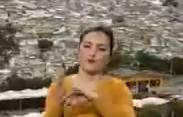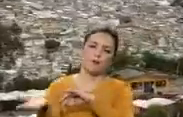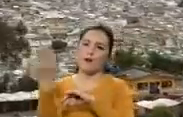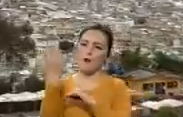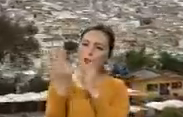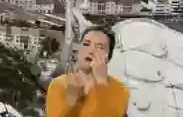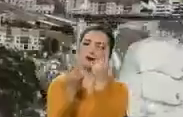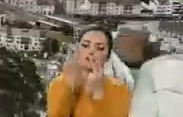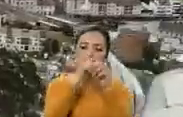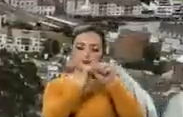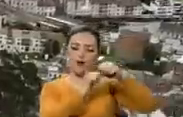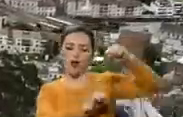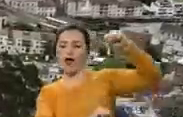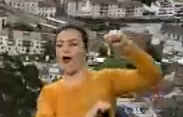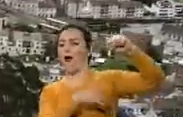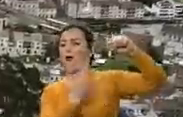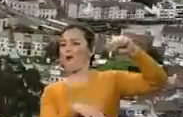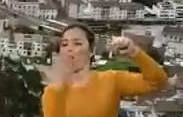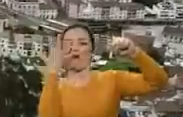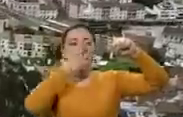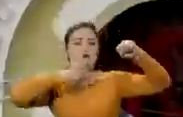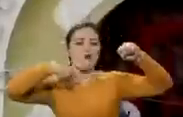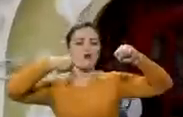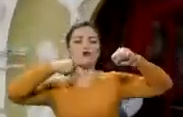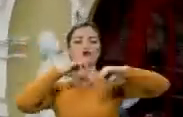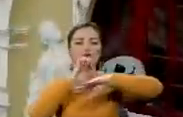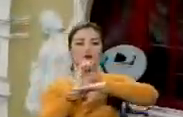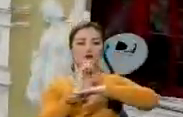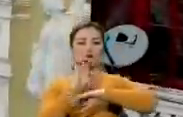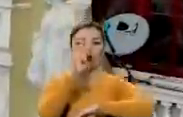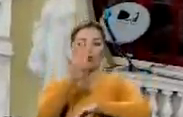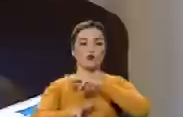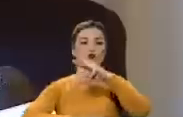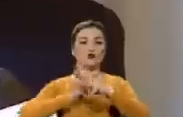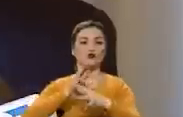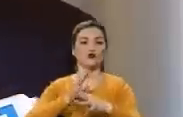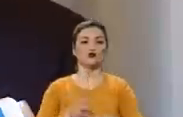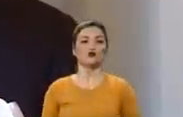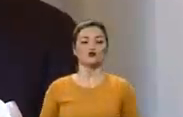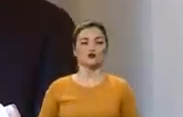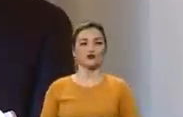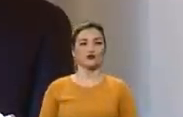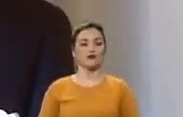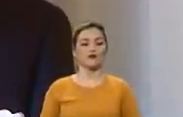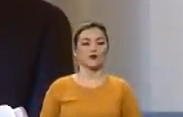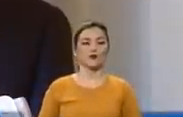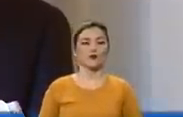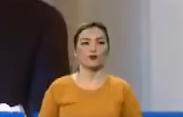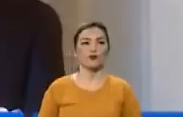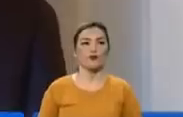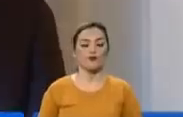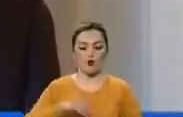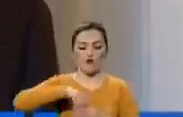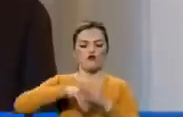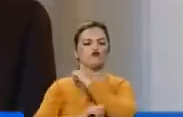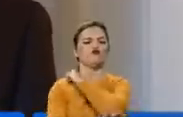ecuatorianos descubran o redescubran los encantos de este país de los cuatro mundos. Lanzando el Fondo de Promoción